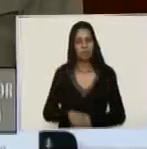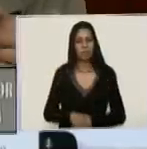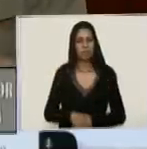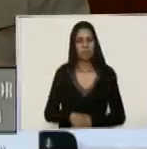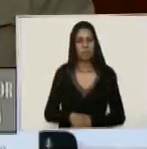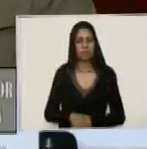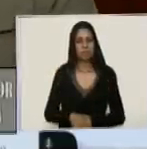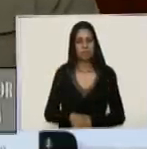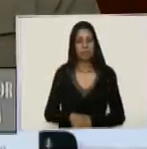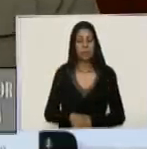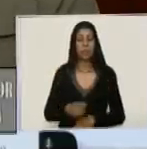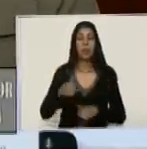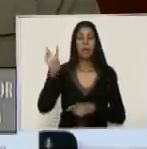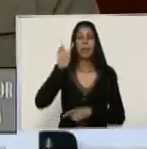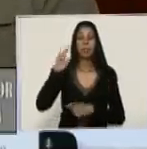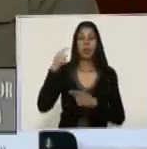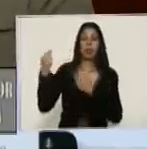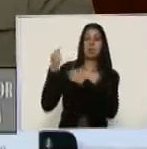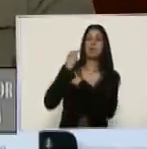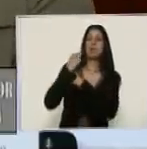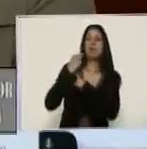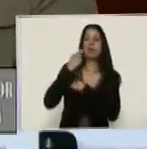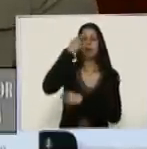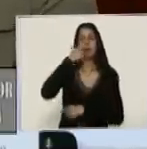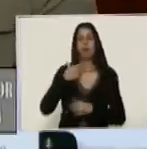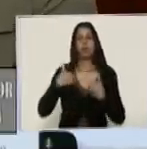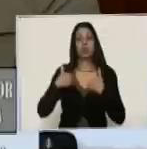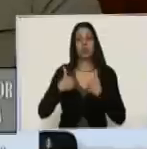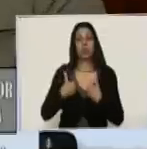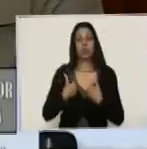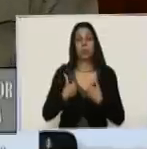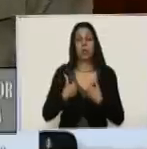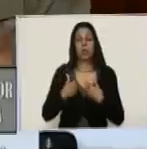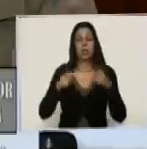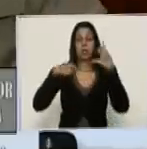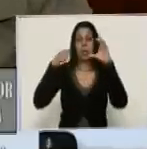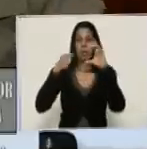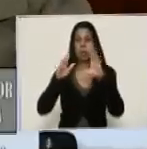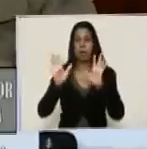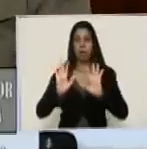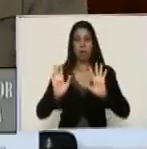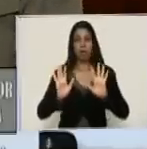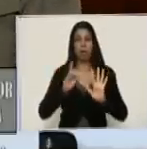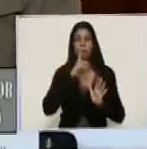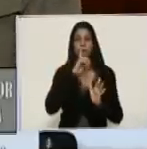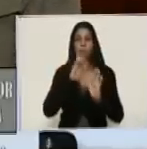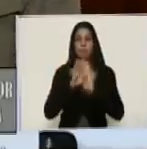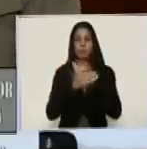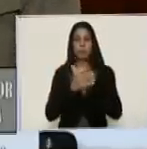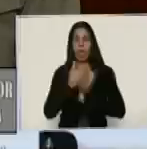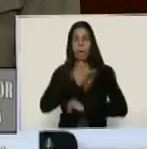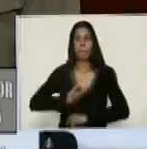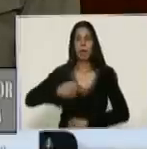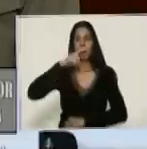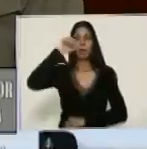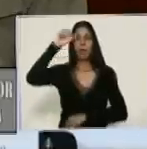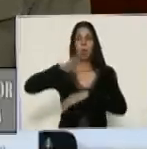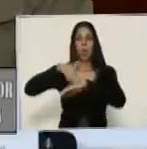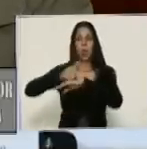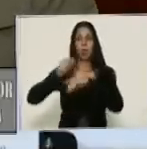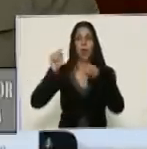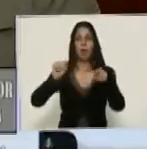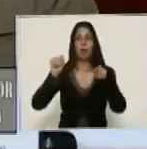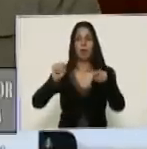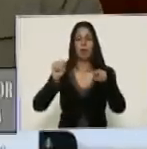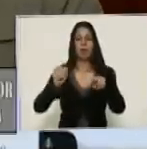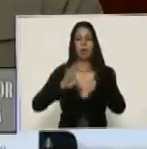Pero los han atacado. Y ellos tratan de tapar eso. No, es culpa de Maduro. La xenofobia es